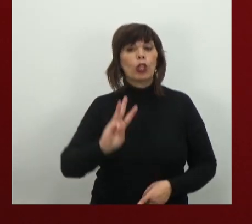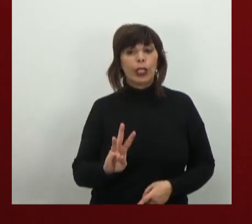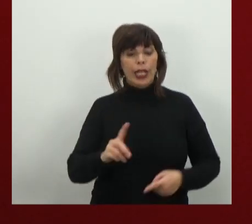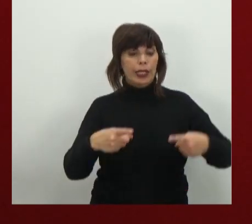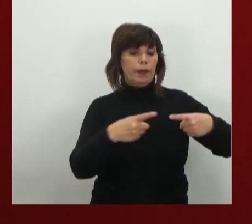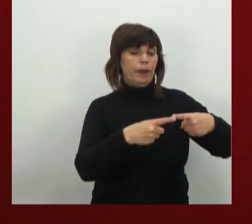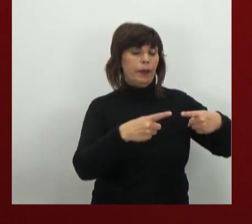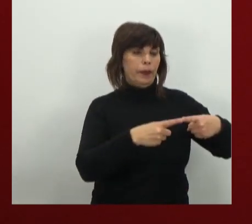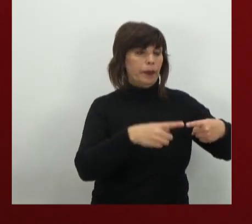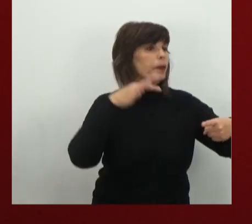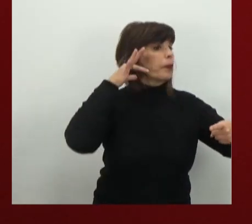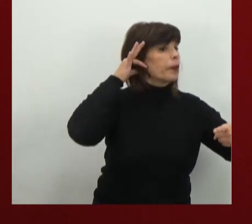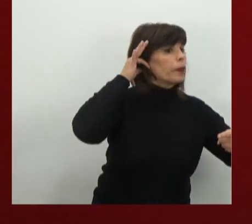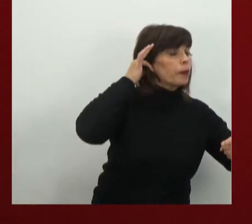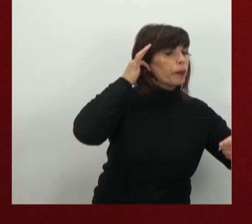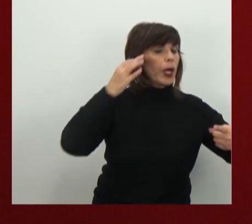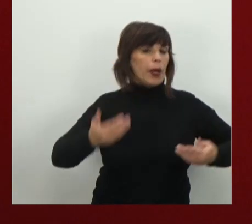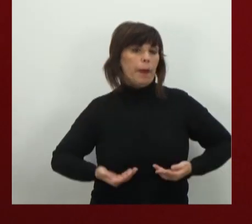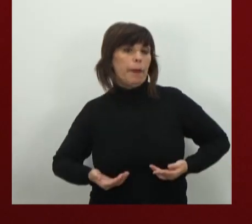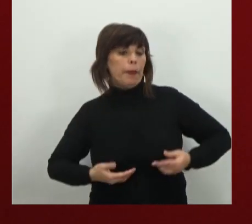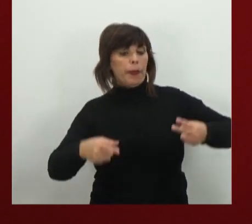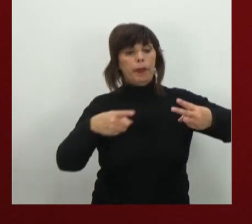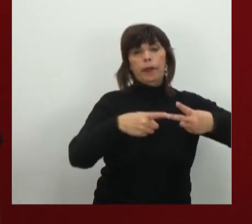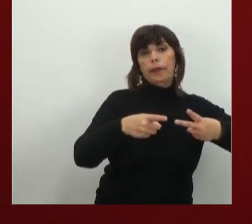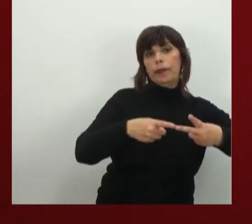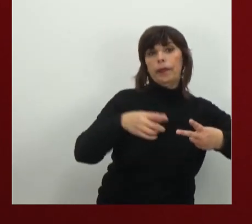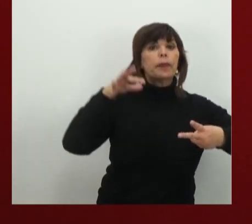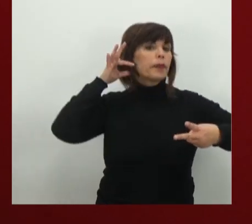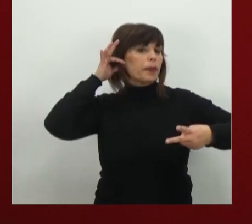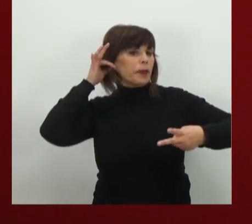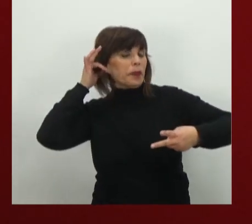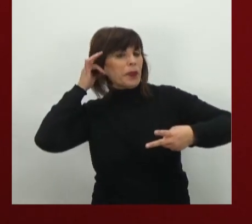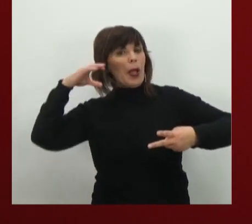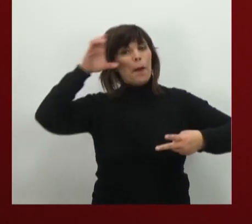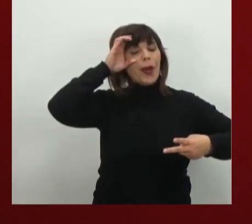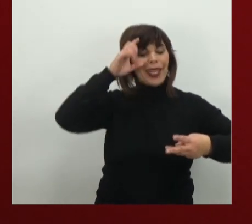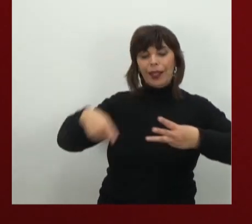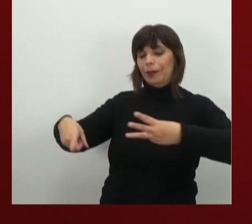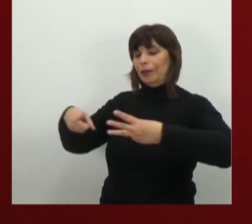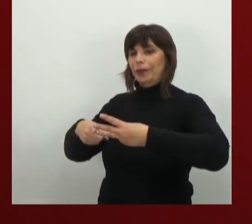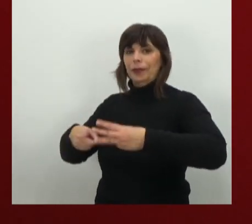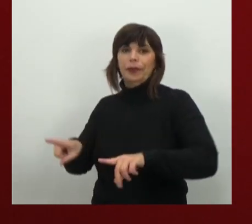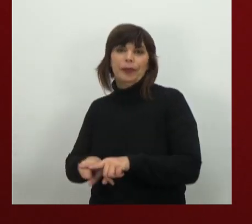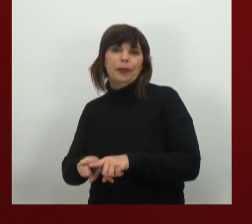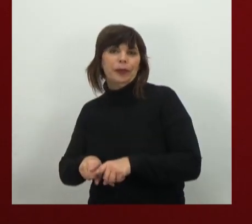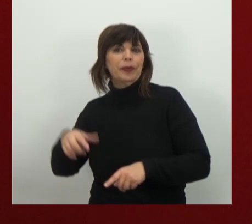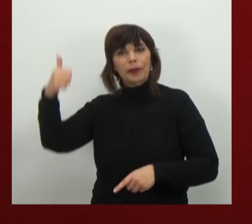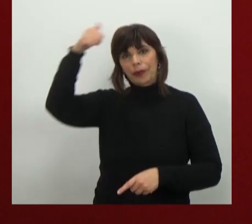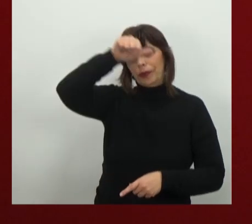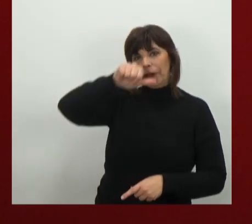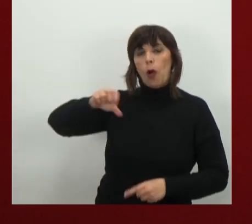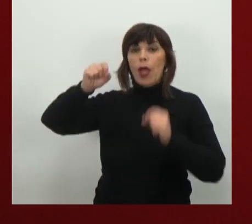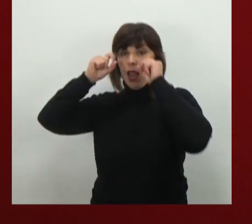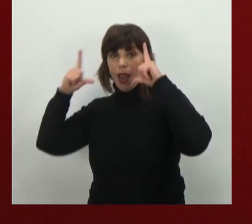siempre que Jesucristo pasaba por allí, parece que hacía una pausa, paraba allí,